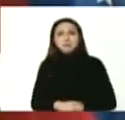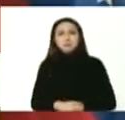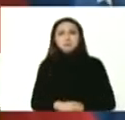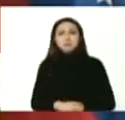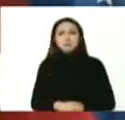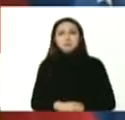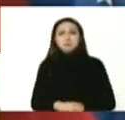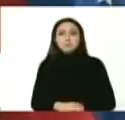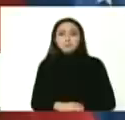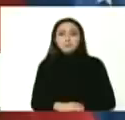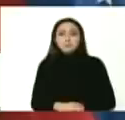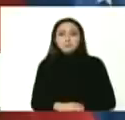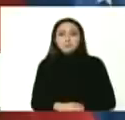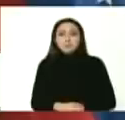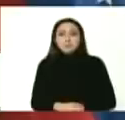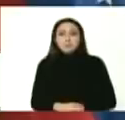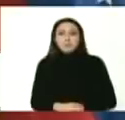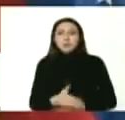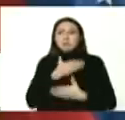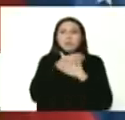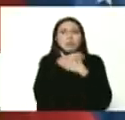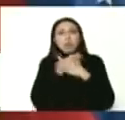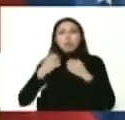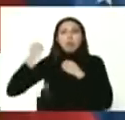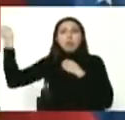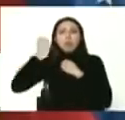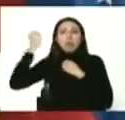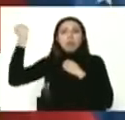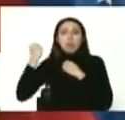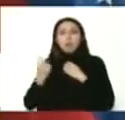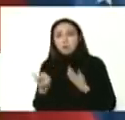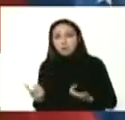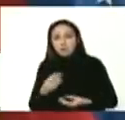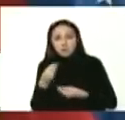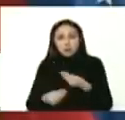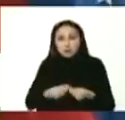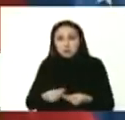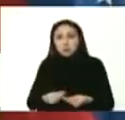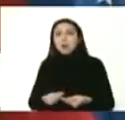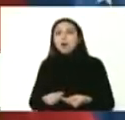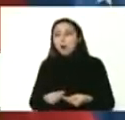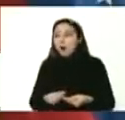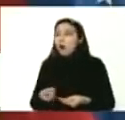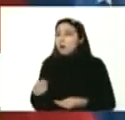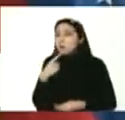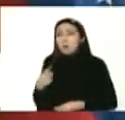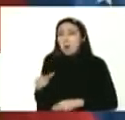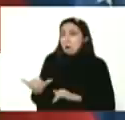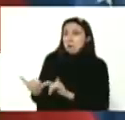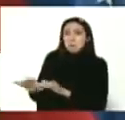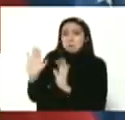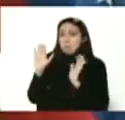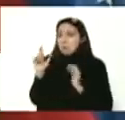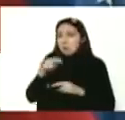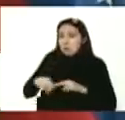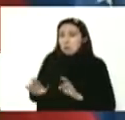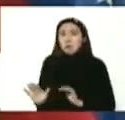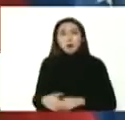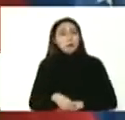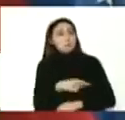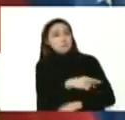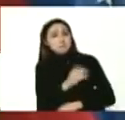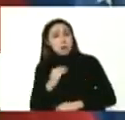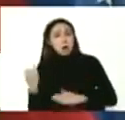ejemplo, la asfixia mecánica, el estrangulamiento, simula que se ahorcó, ya bueno, entonces el tribunal agarra o